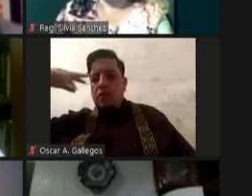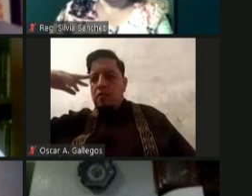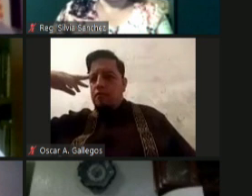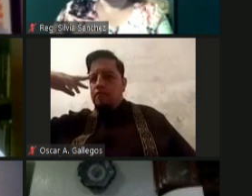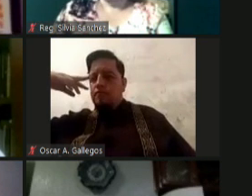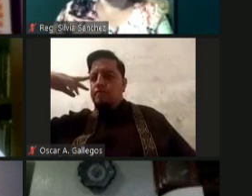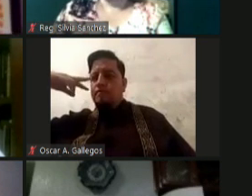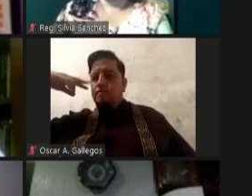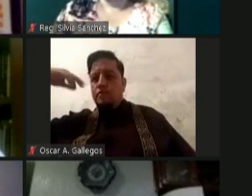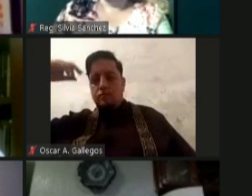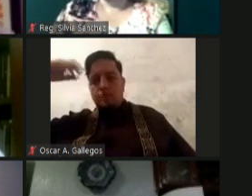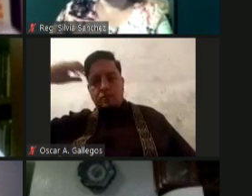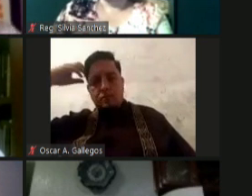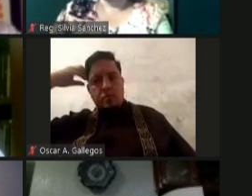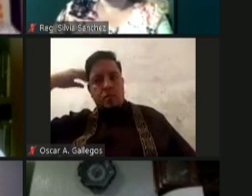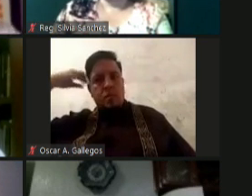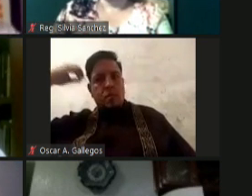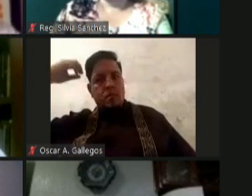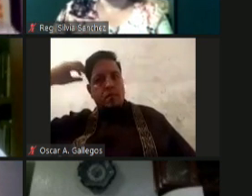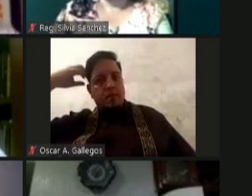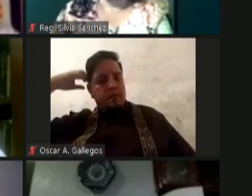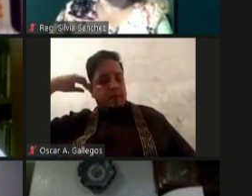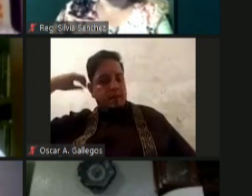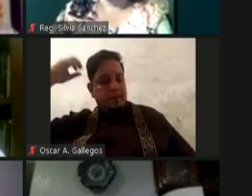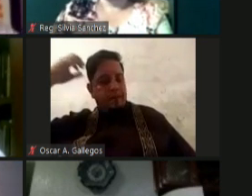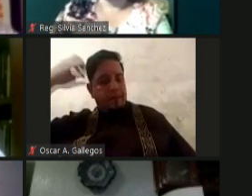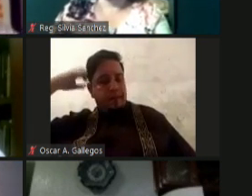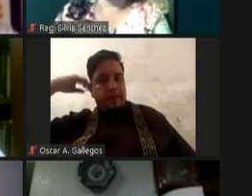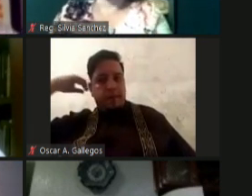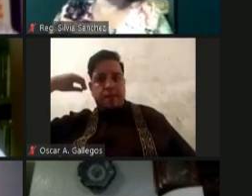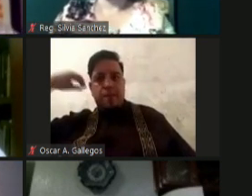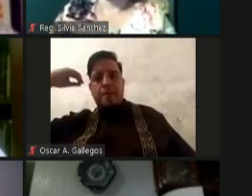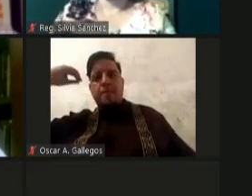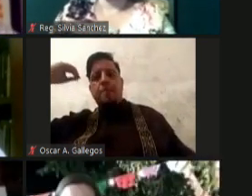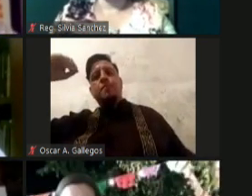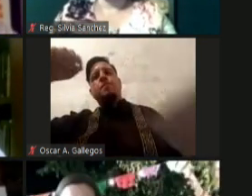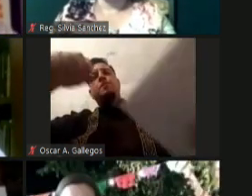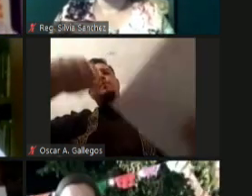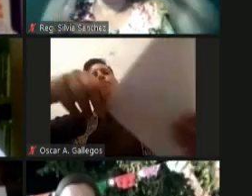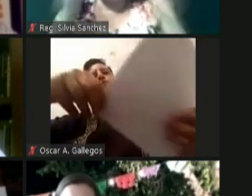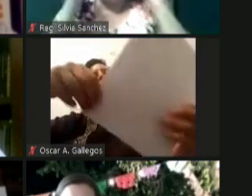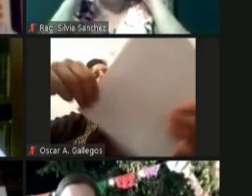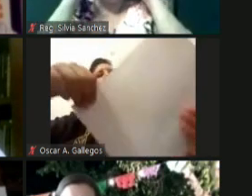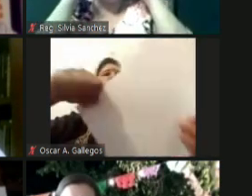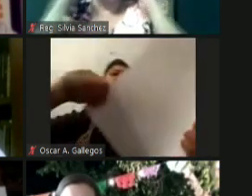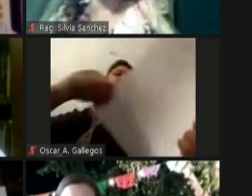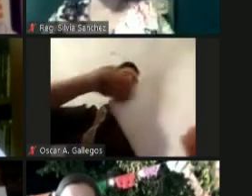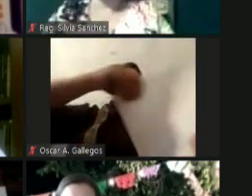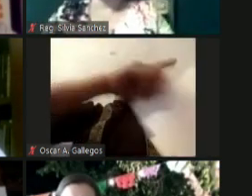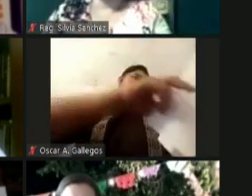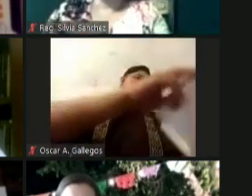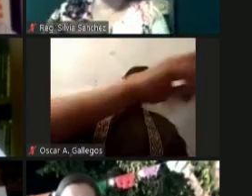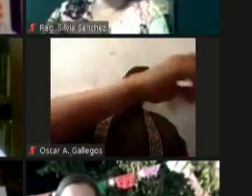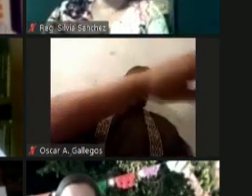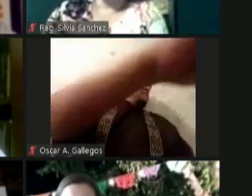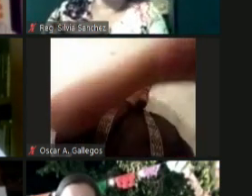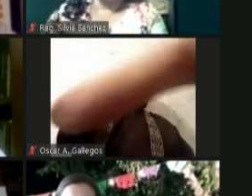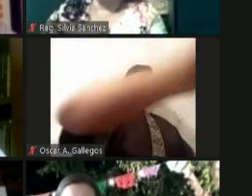es un pronunciamiento a favor de una institución que ha trabajado por 17 años. O sea, no le